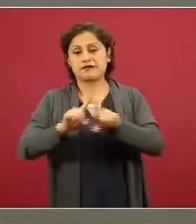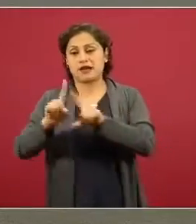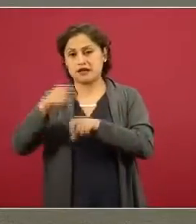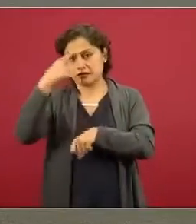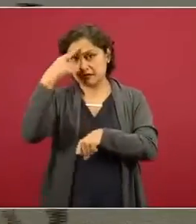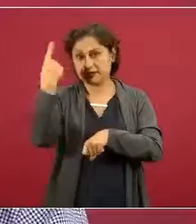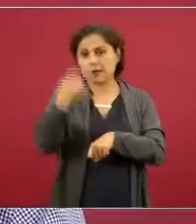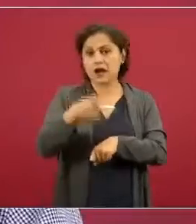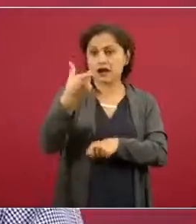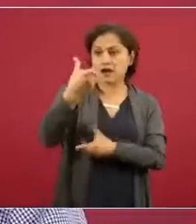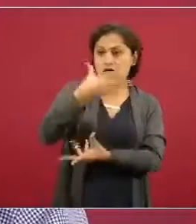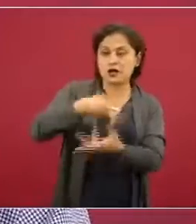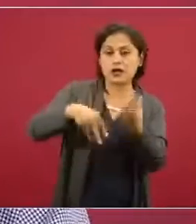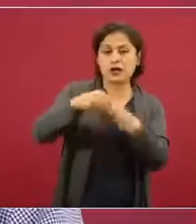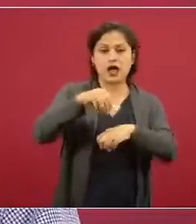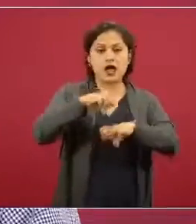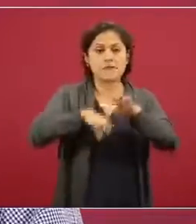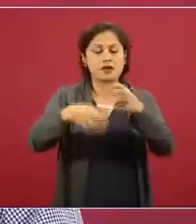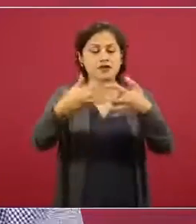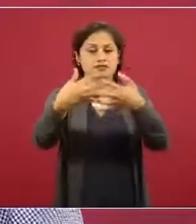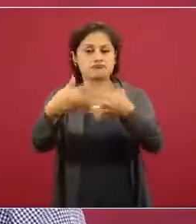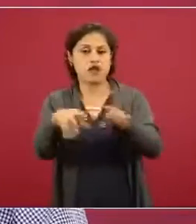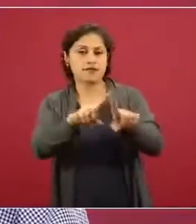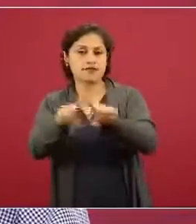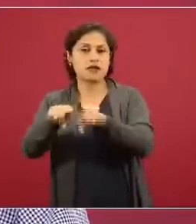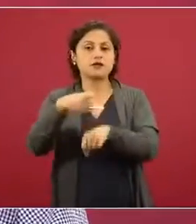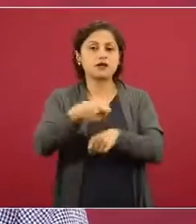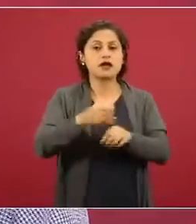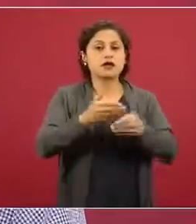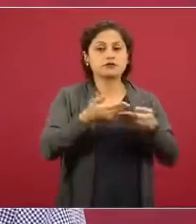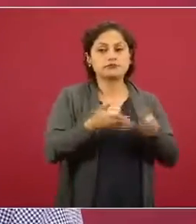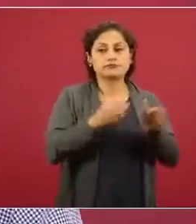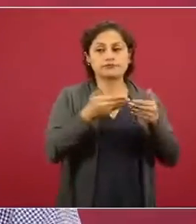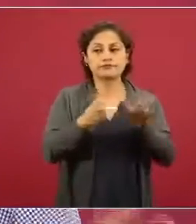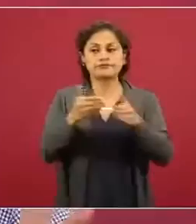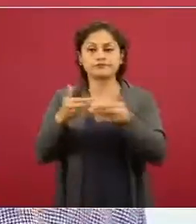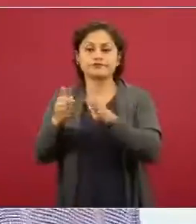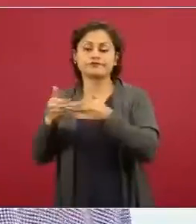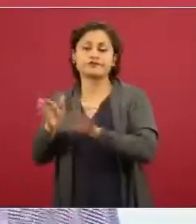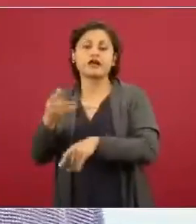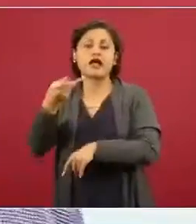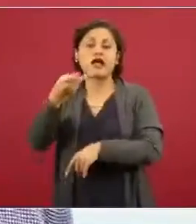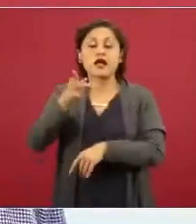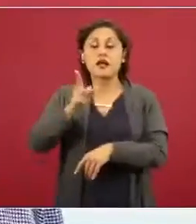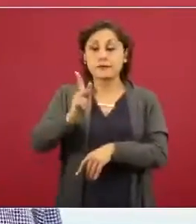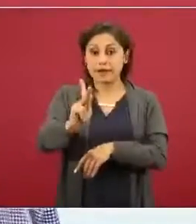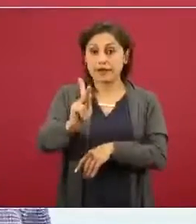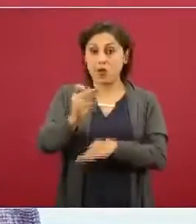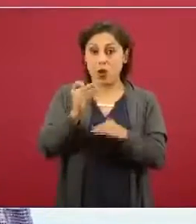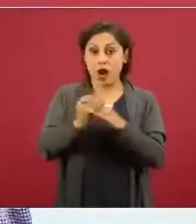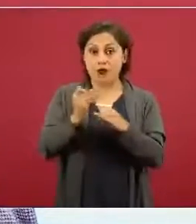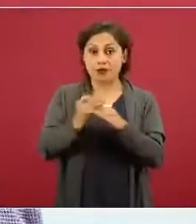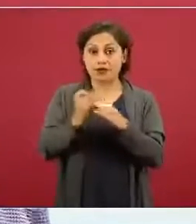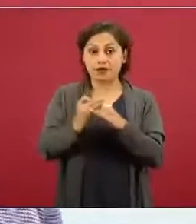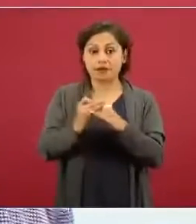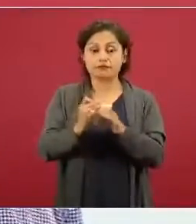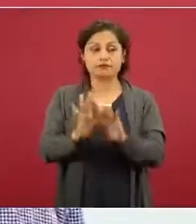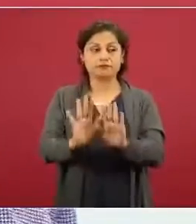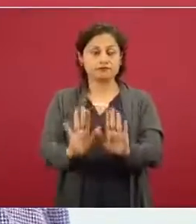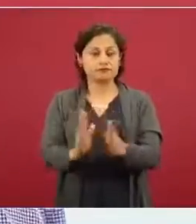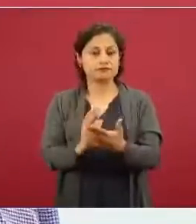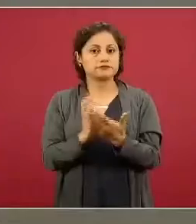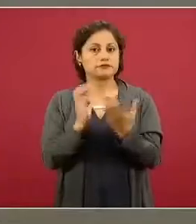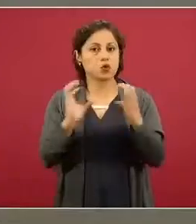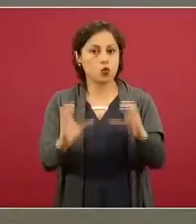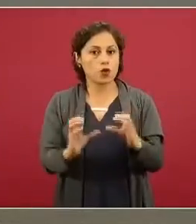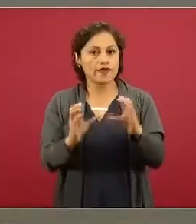que se abren empresas, y llega un momento en el que debemos decir, tenemos que disminuir el desconfinamiento, tenemos que tal